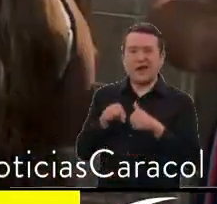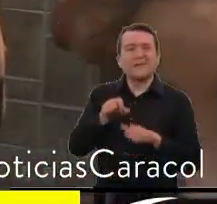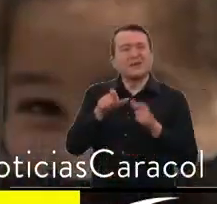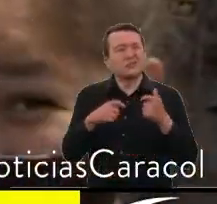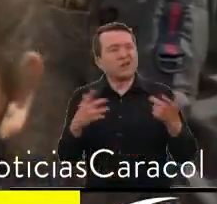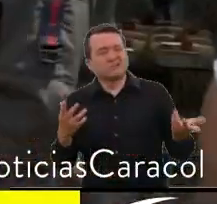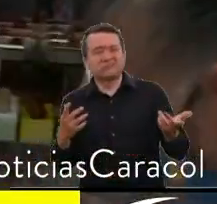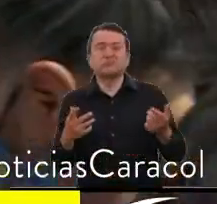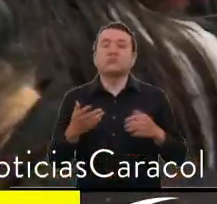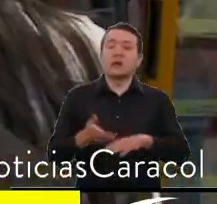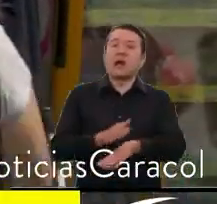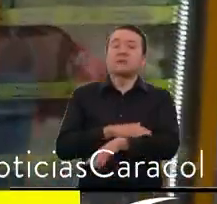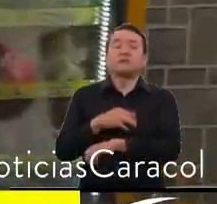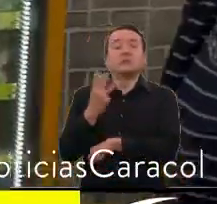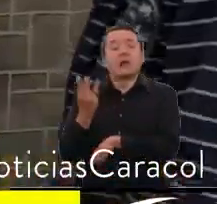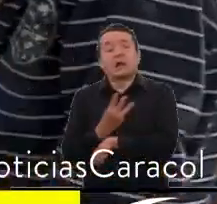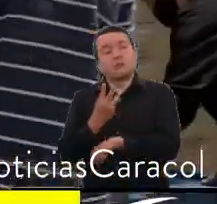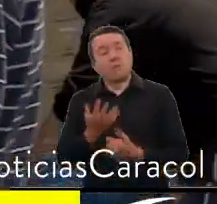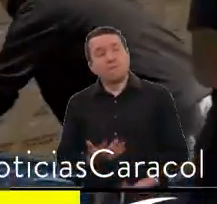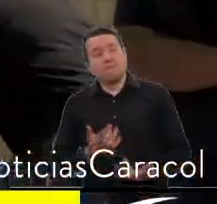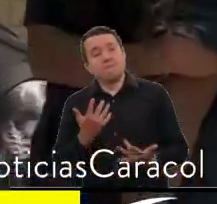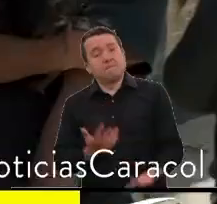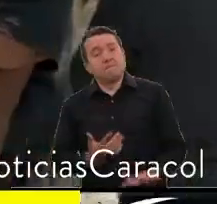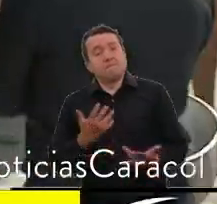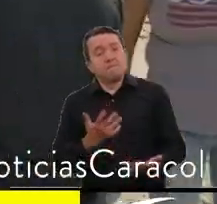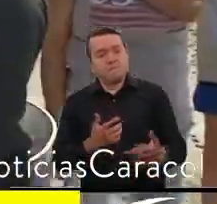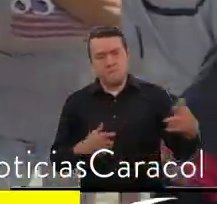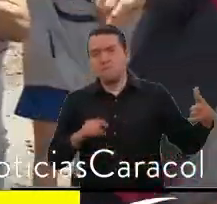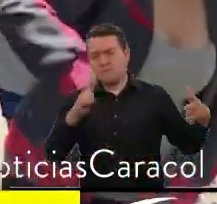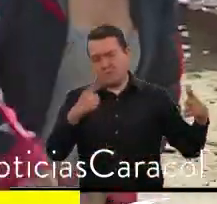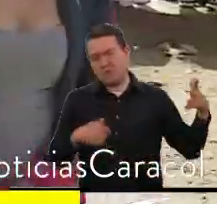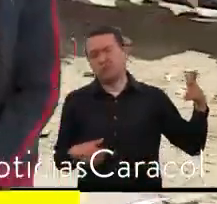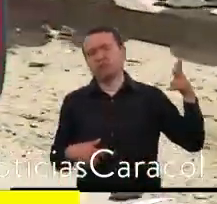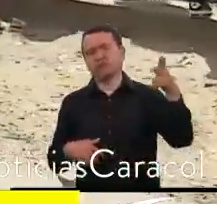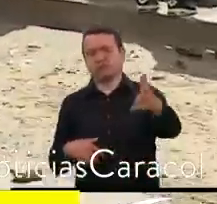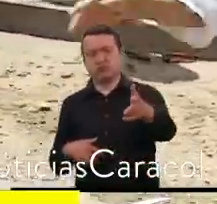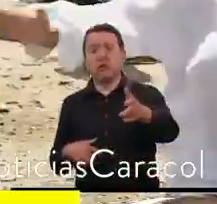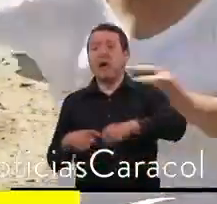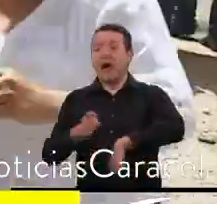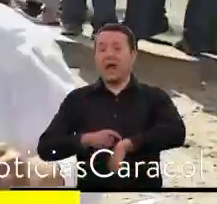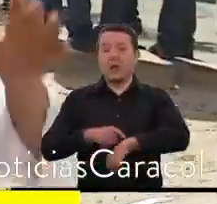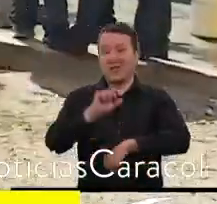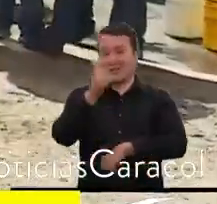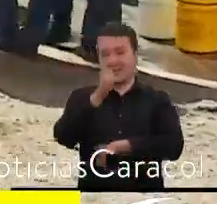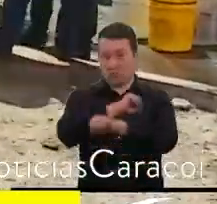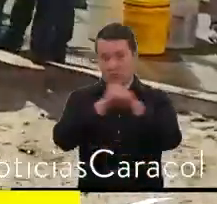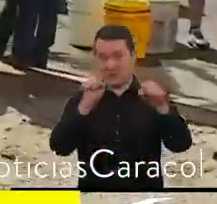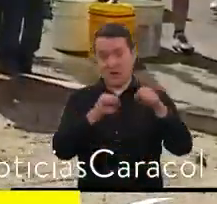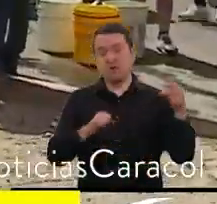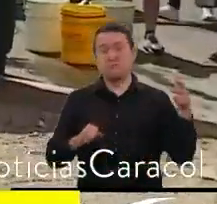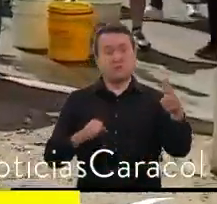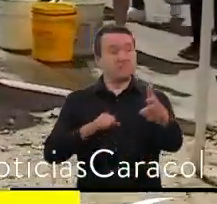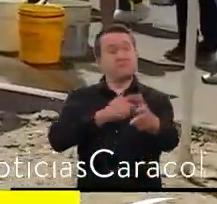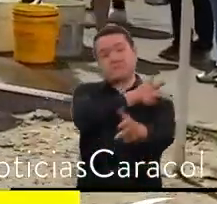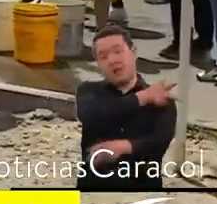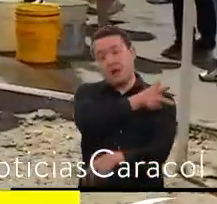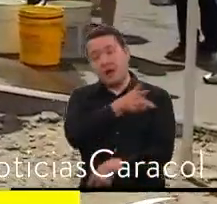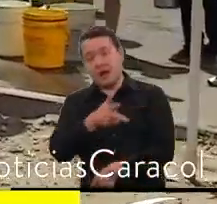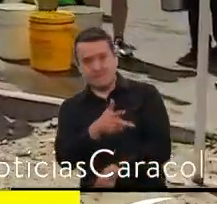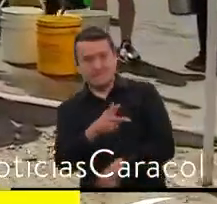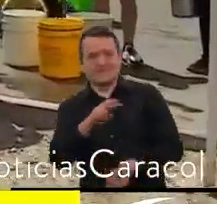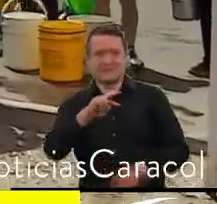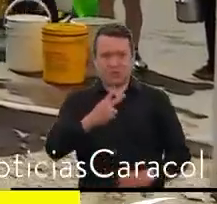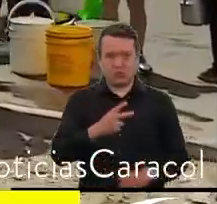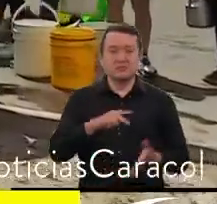esperaron durante 3 horas mientras llegaba el segundo carro tanque, porque el primero llegó a las 10 de la mañana. En este momento ya hay 2 carro tanques